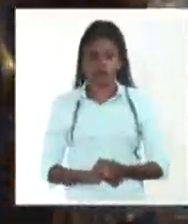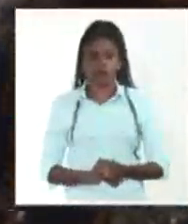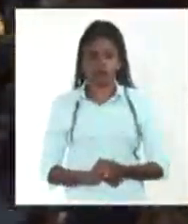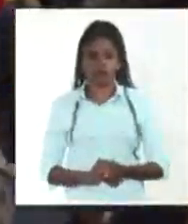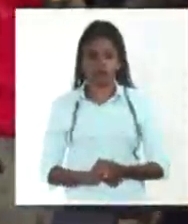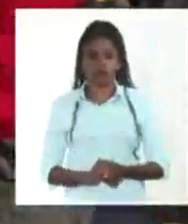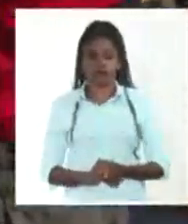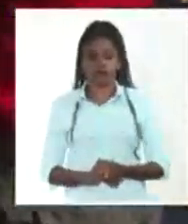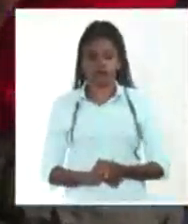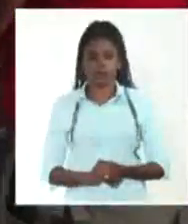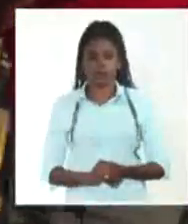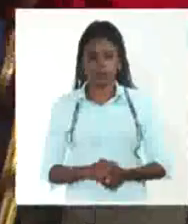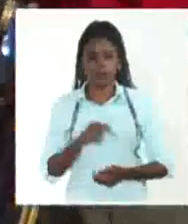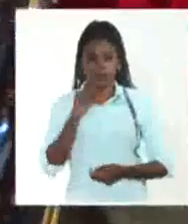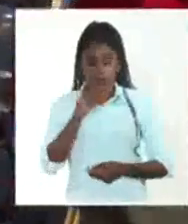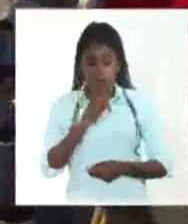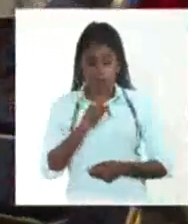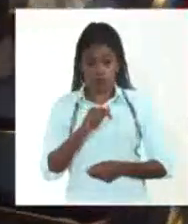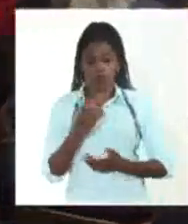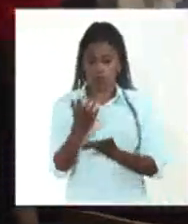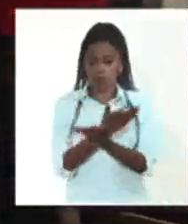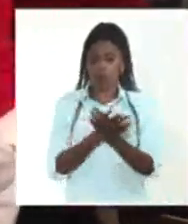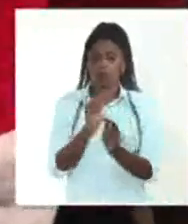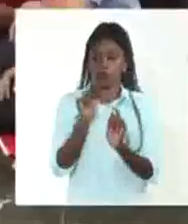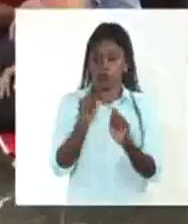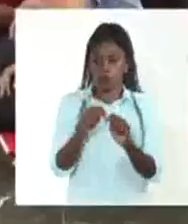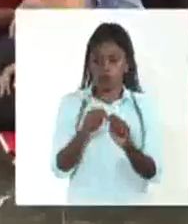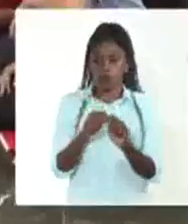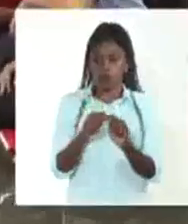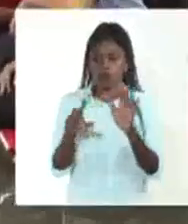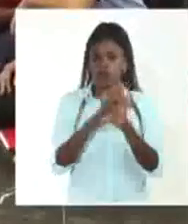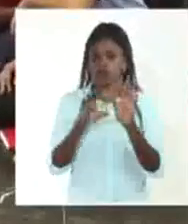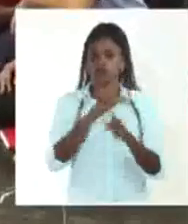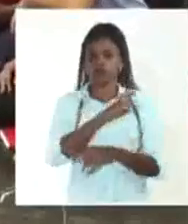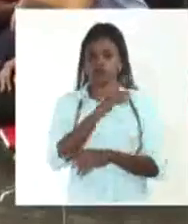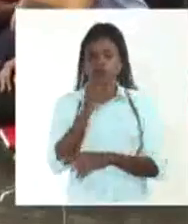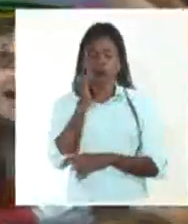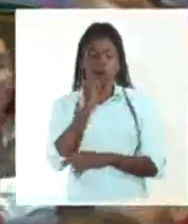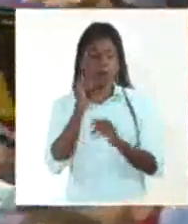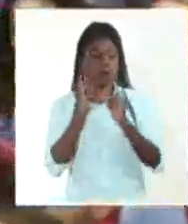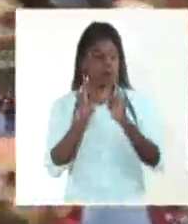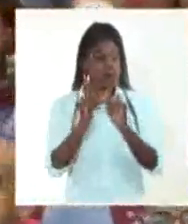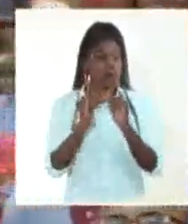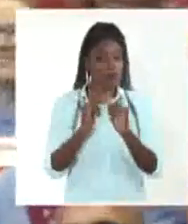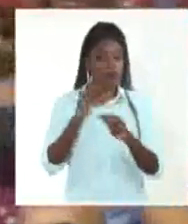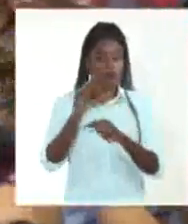Esa es la causa que compartimos con ustedes. Esperen más información